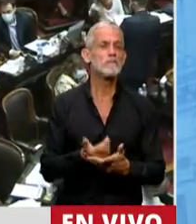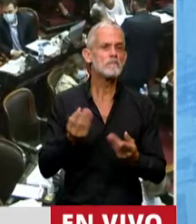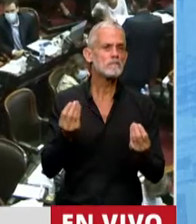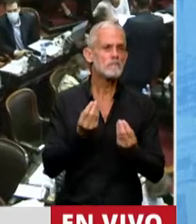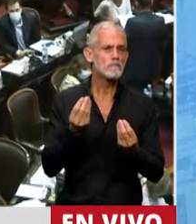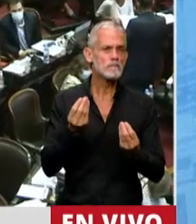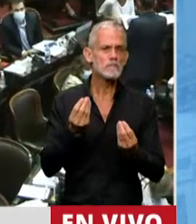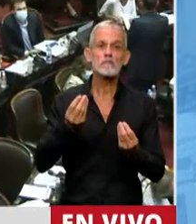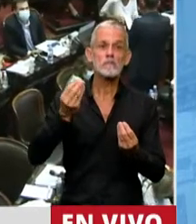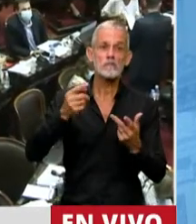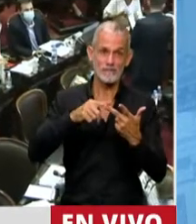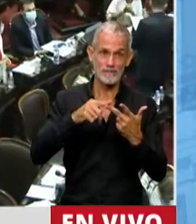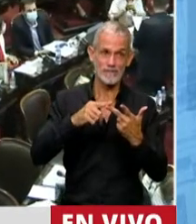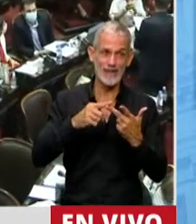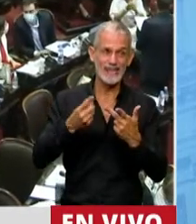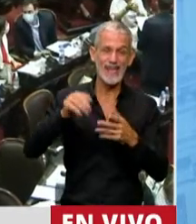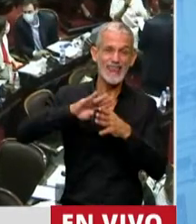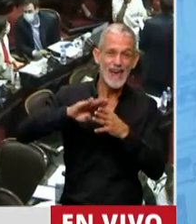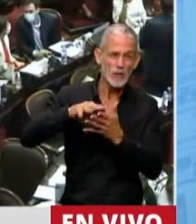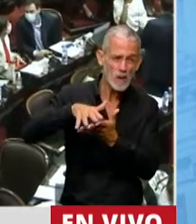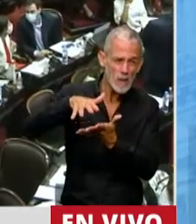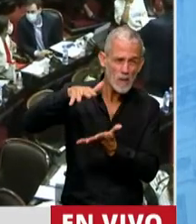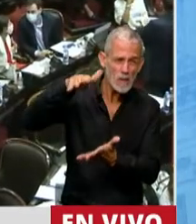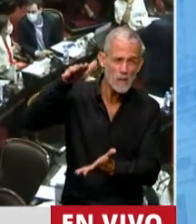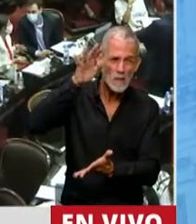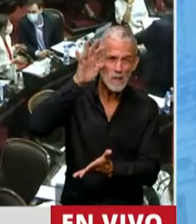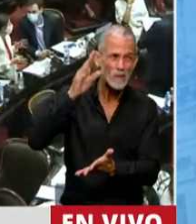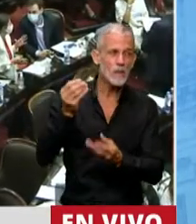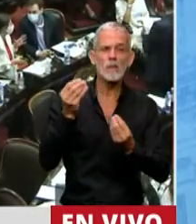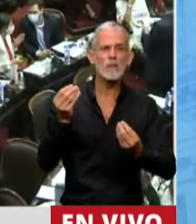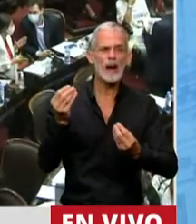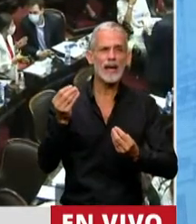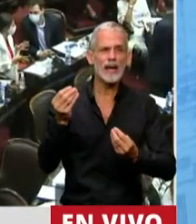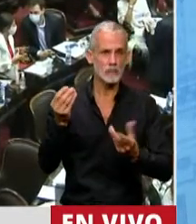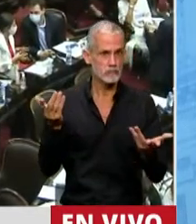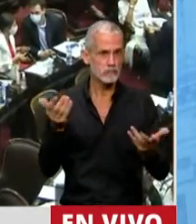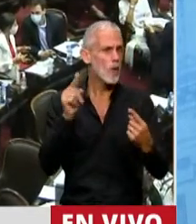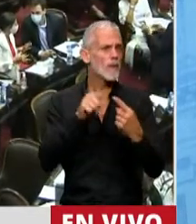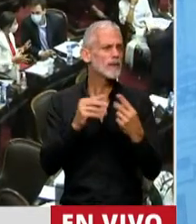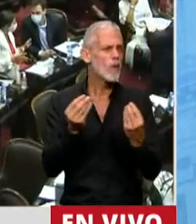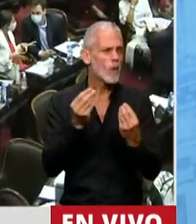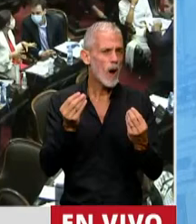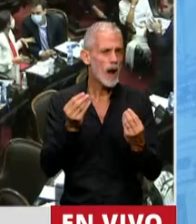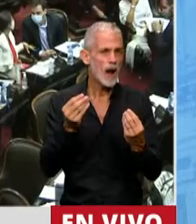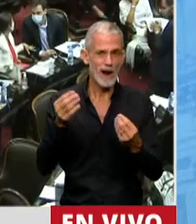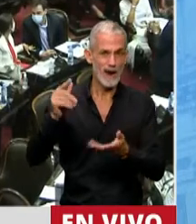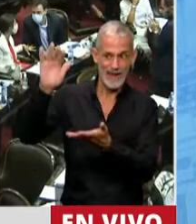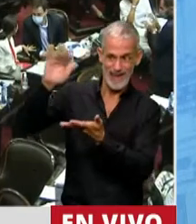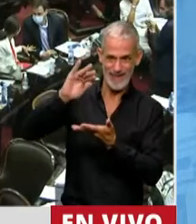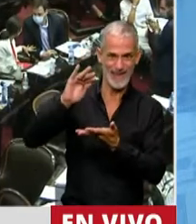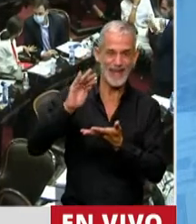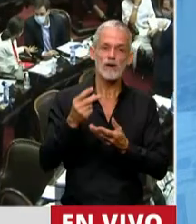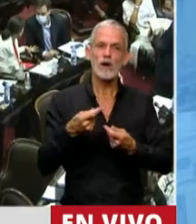que donde se ve claramente cómo el endeudamiento cumple una función determinada, que es financiar una